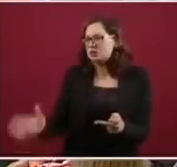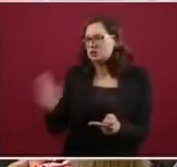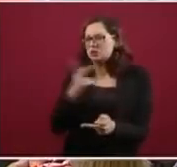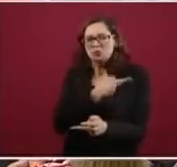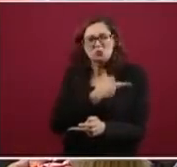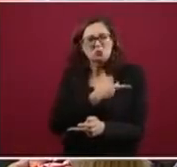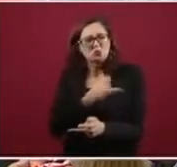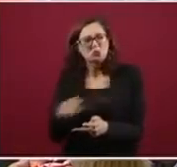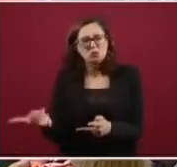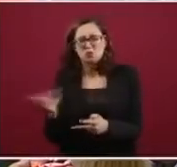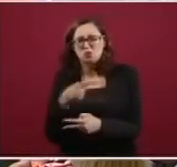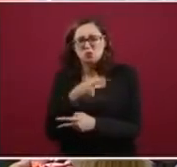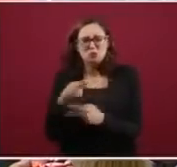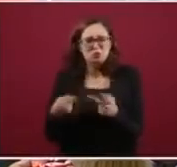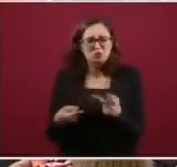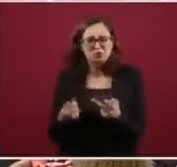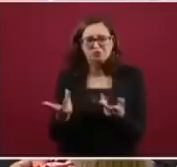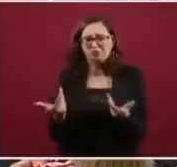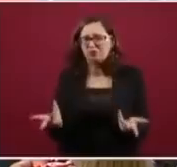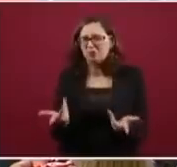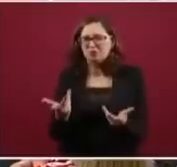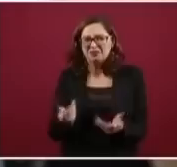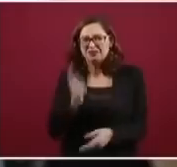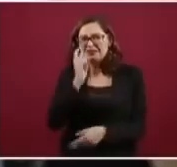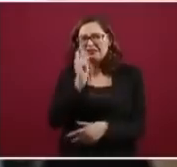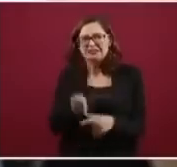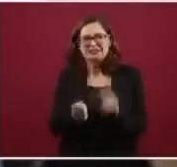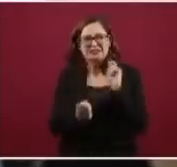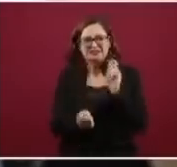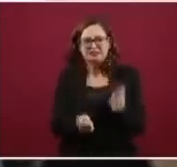la que va a este presupuesto a que va al campo